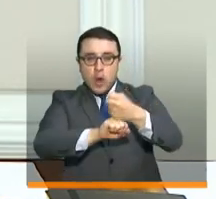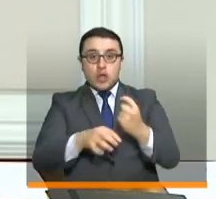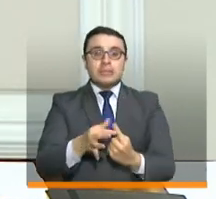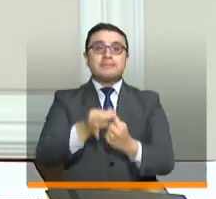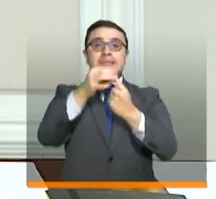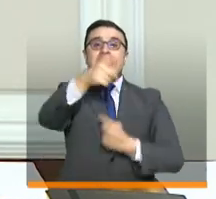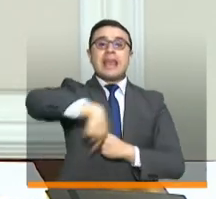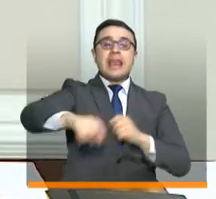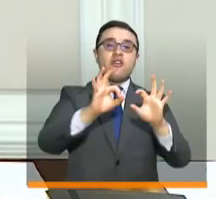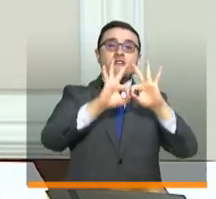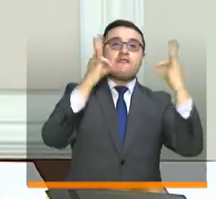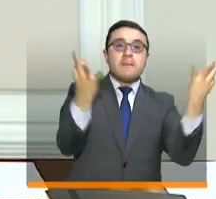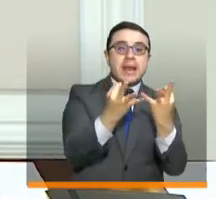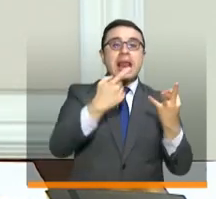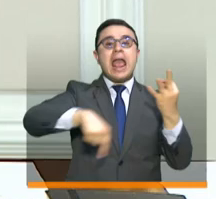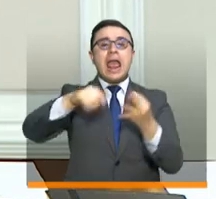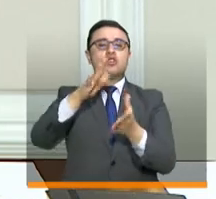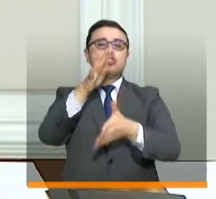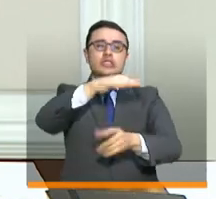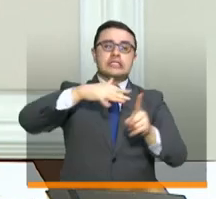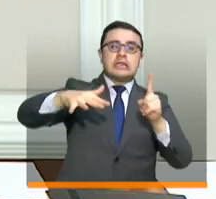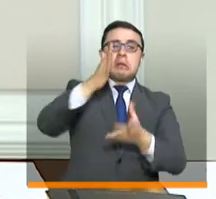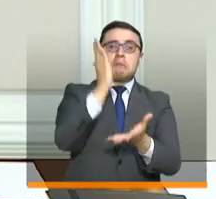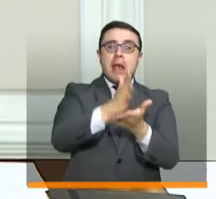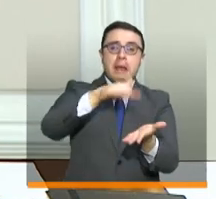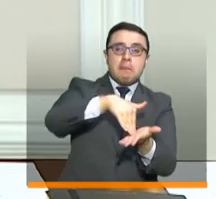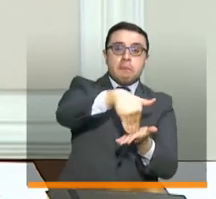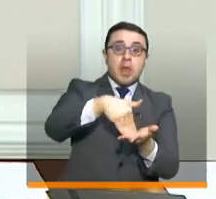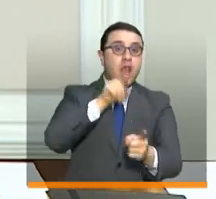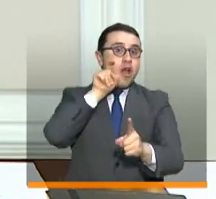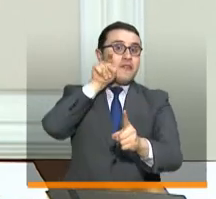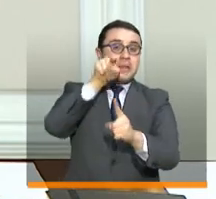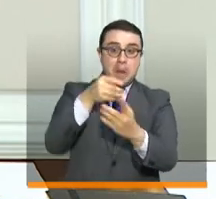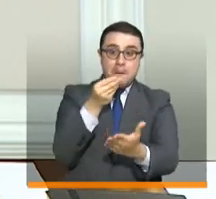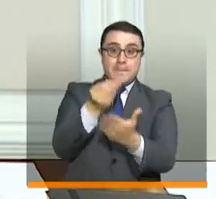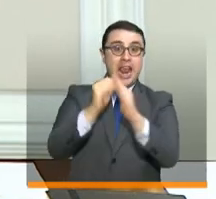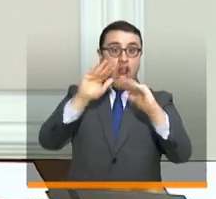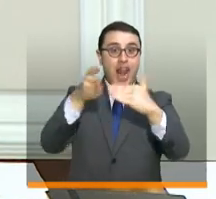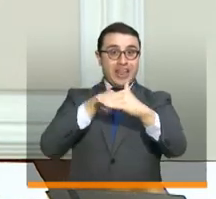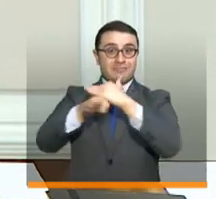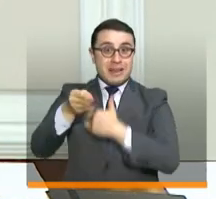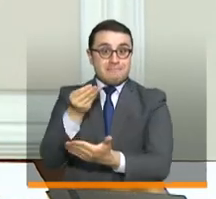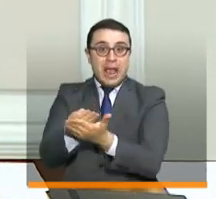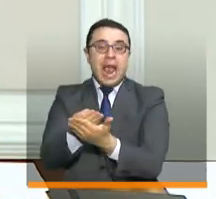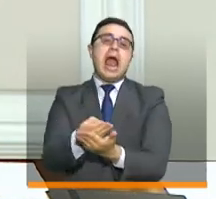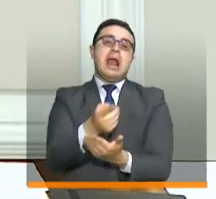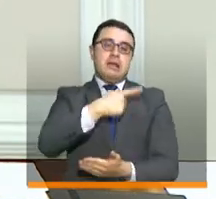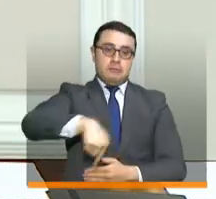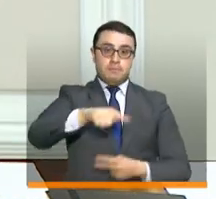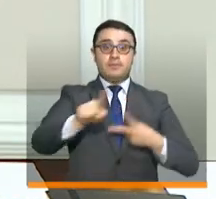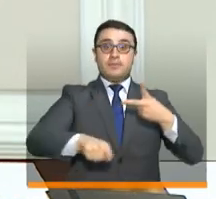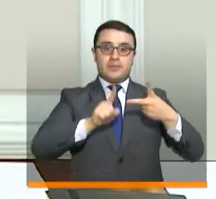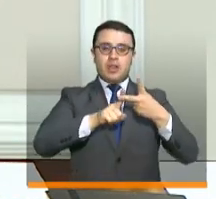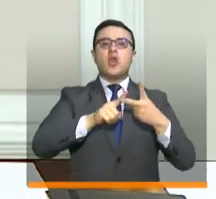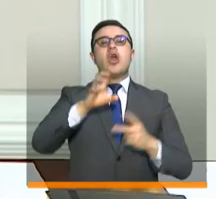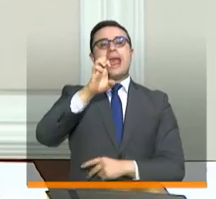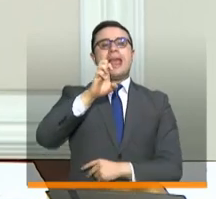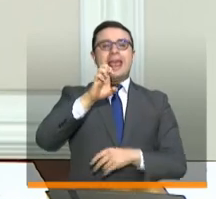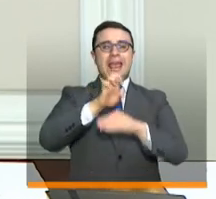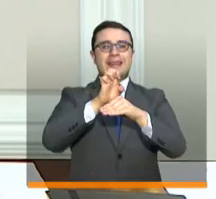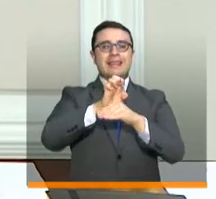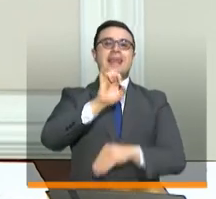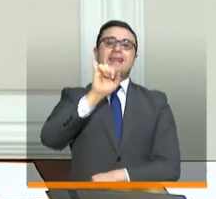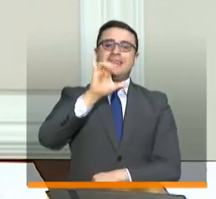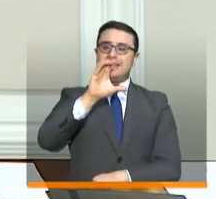aquellas familias en mayor condición de vulnerabilidad para el pago de matrícula. Segundo, el programa de alivios del ICETEX. Y algo muy